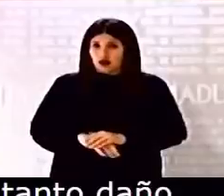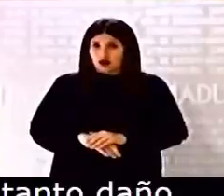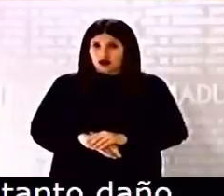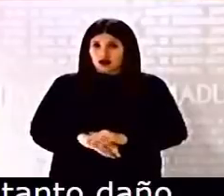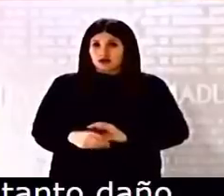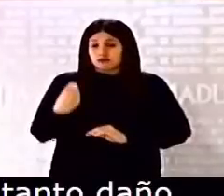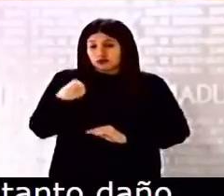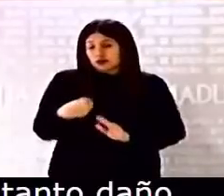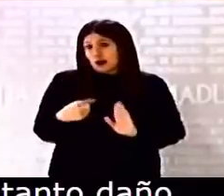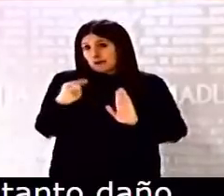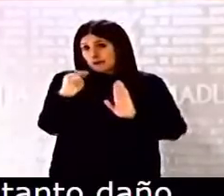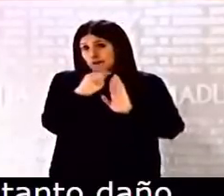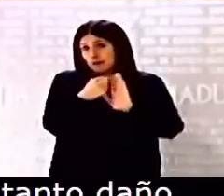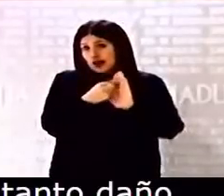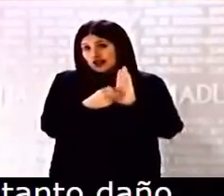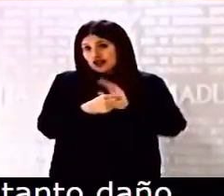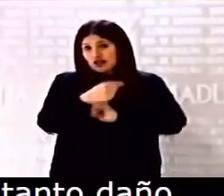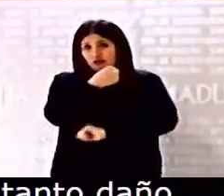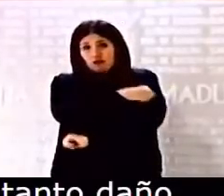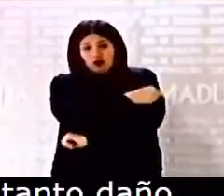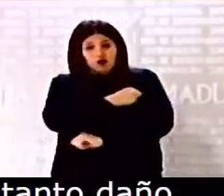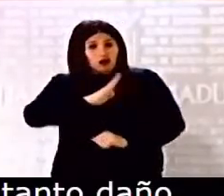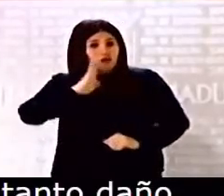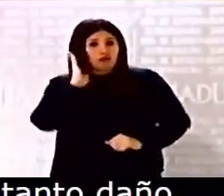las medidas farmacológicas.